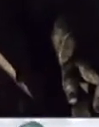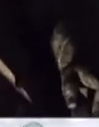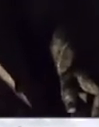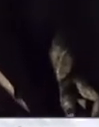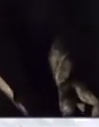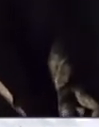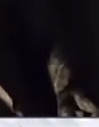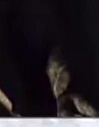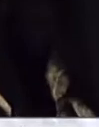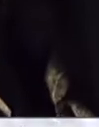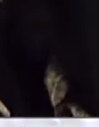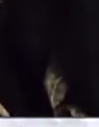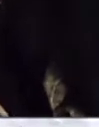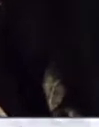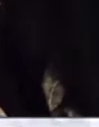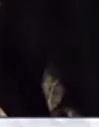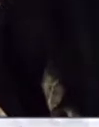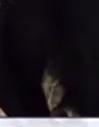Podría ser.